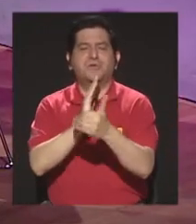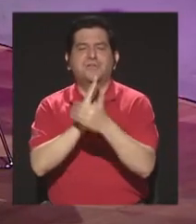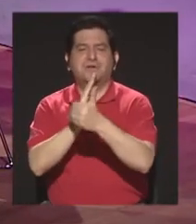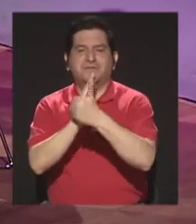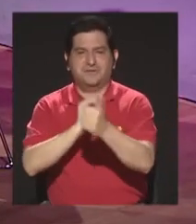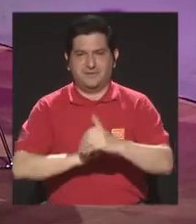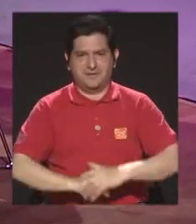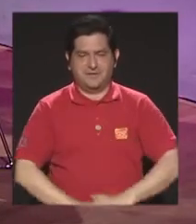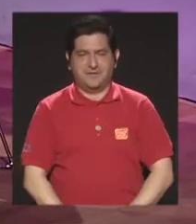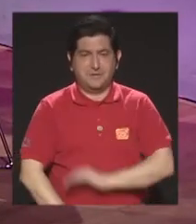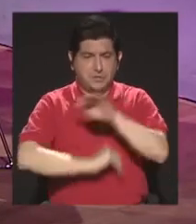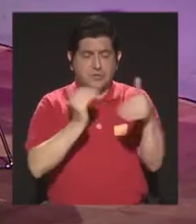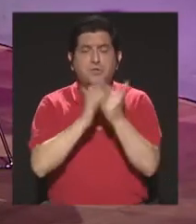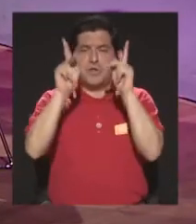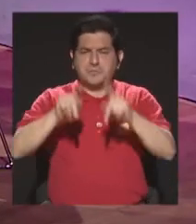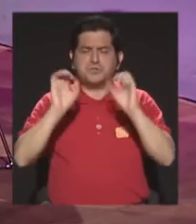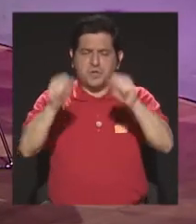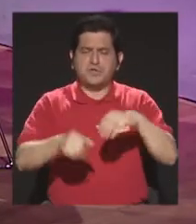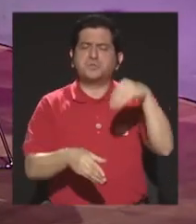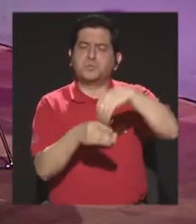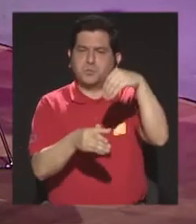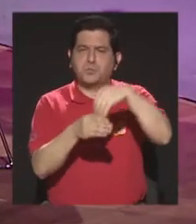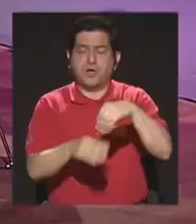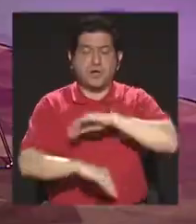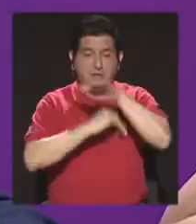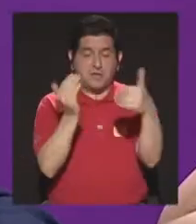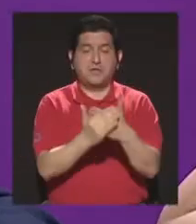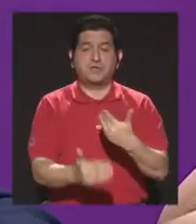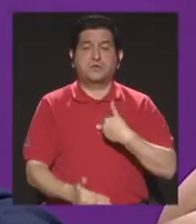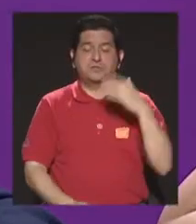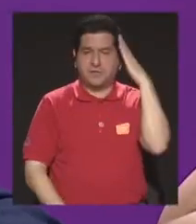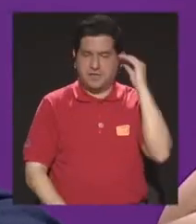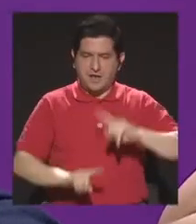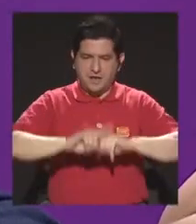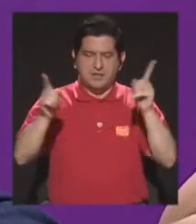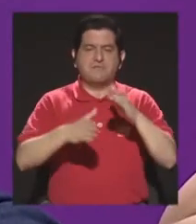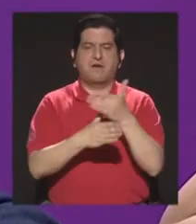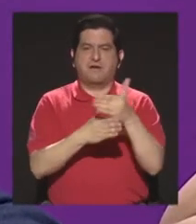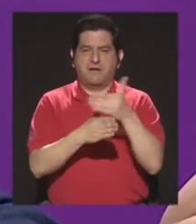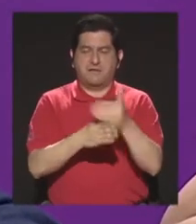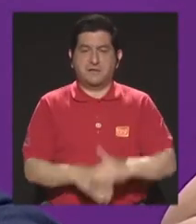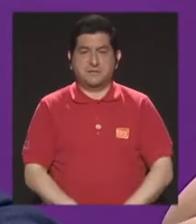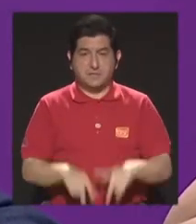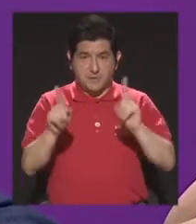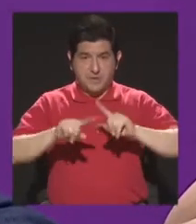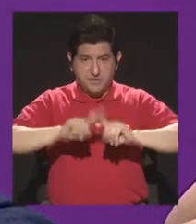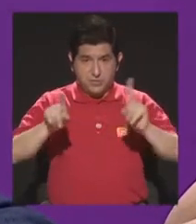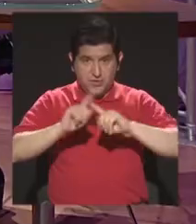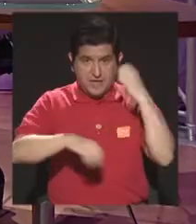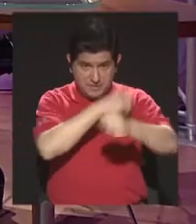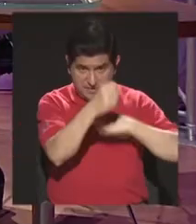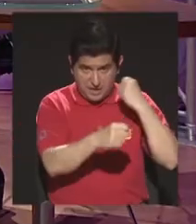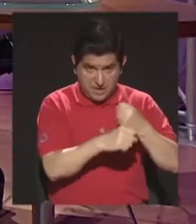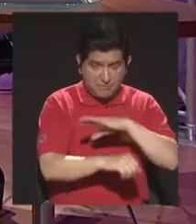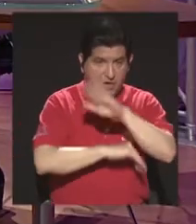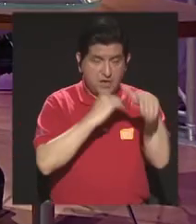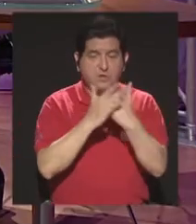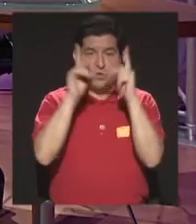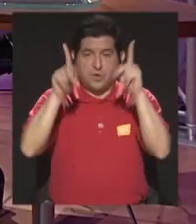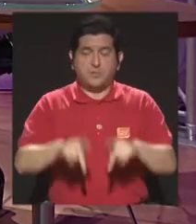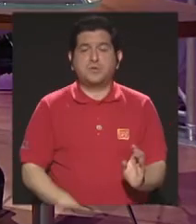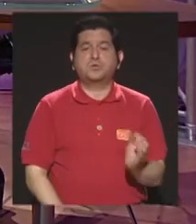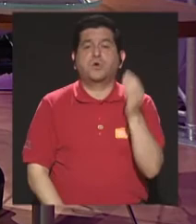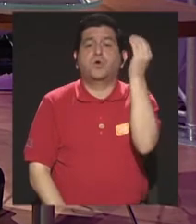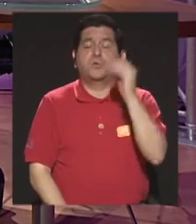conocimiento, y entonces todo el mundo aporta. Todo el mundo aporta y todos tenemos vivencias distintas que compartir. ¿Hay personas de diferentes edades o son todas personas